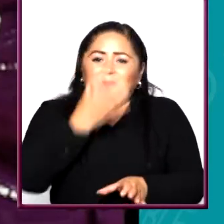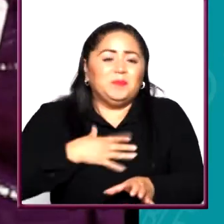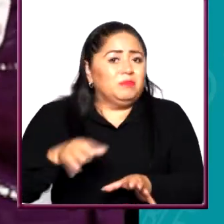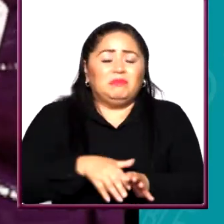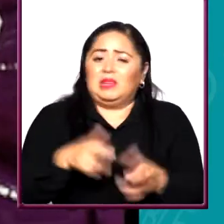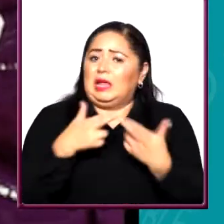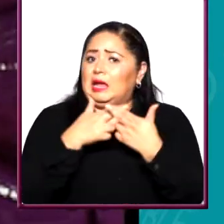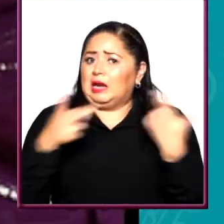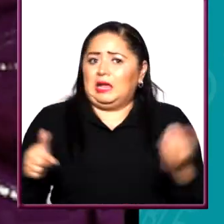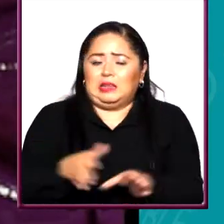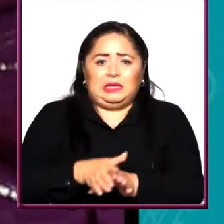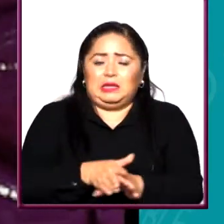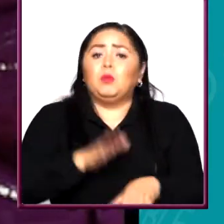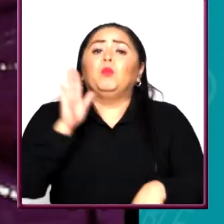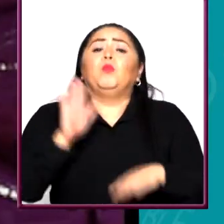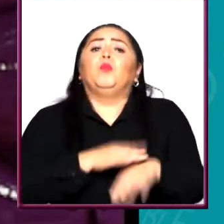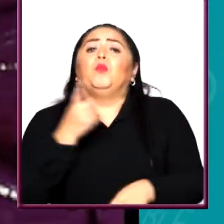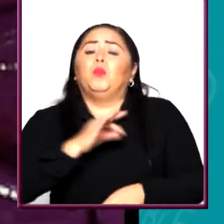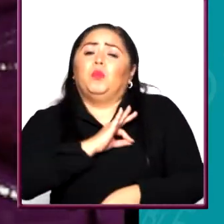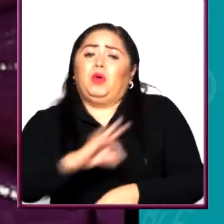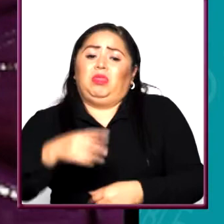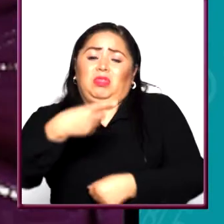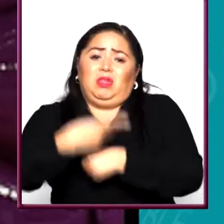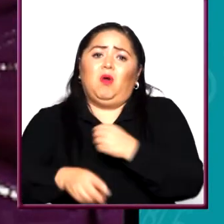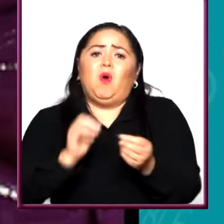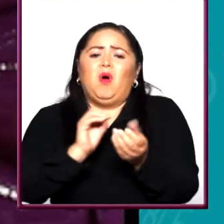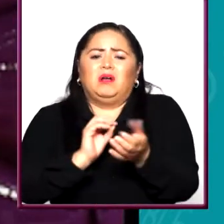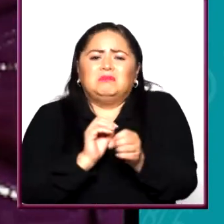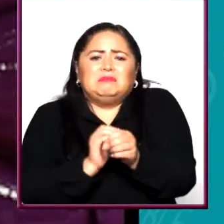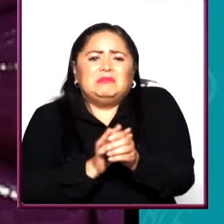perfumado, ni nada para tallarte, porque podrías lastimarte o